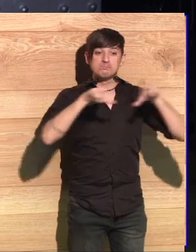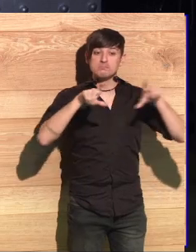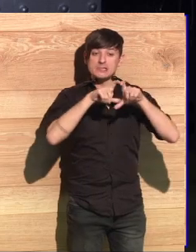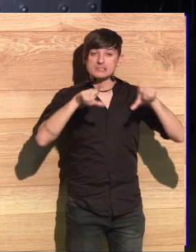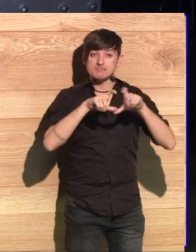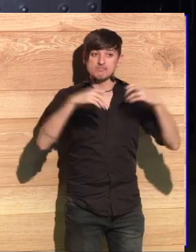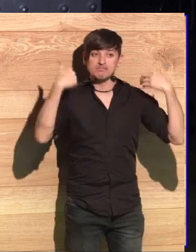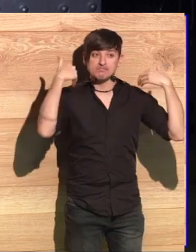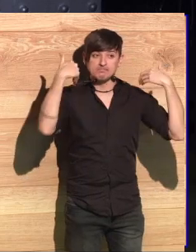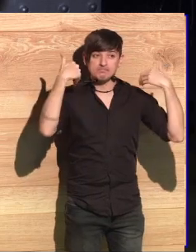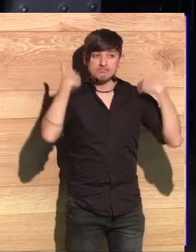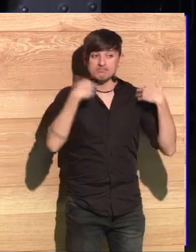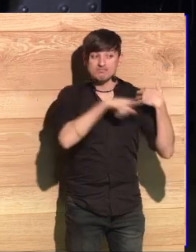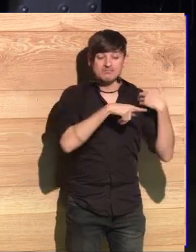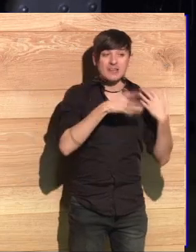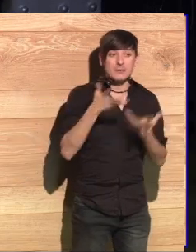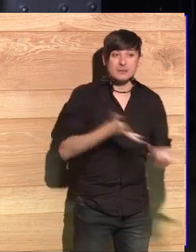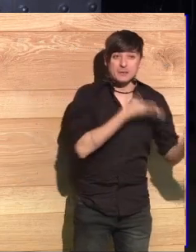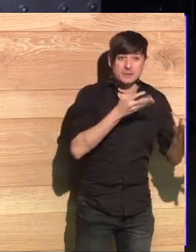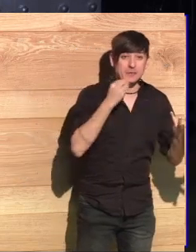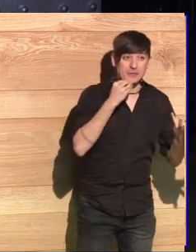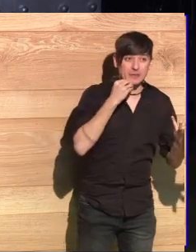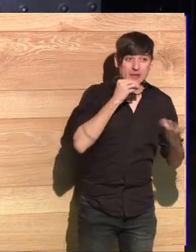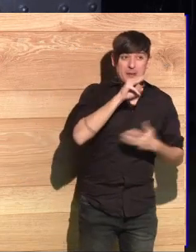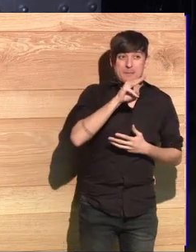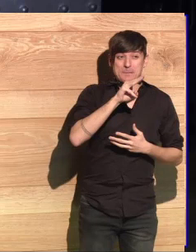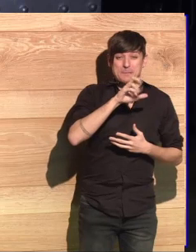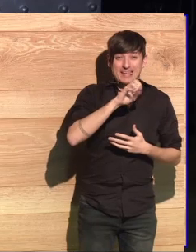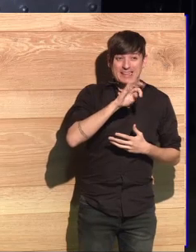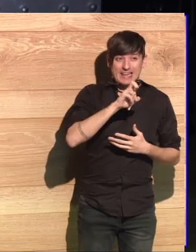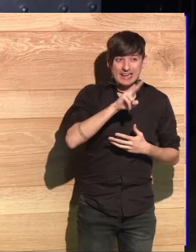El Viento, Idiota, de Peter Kaldheim.